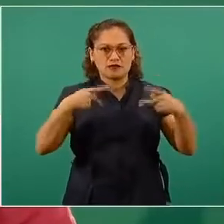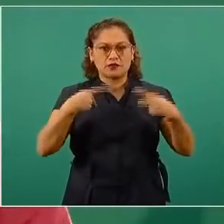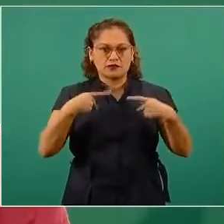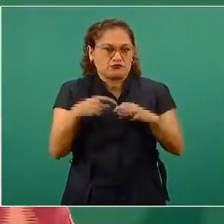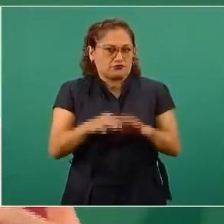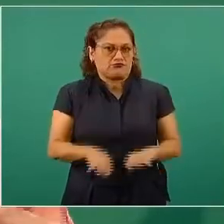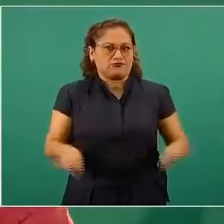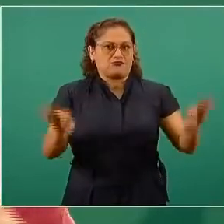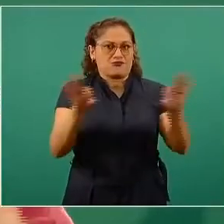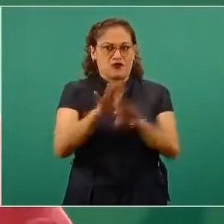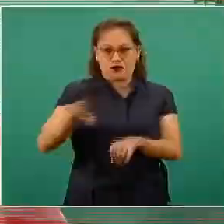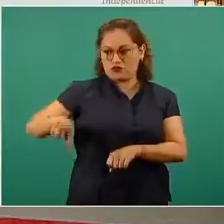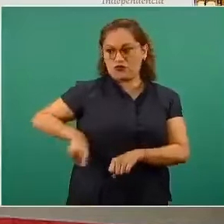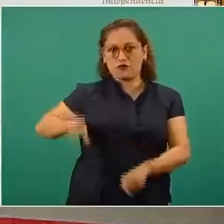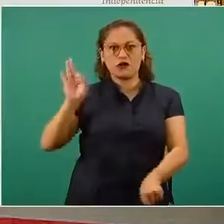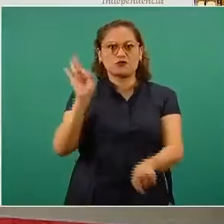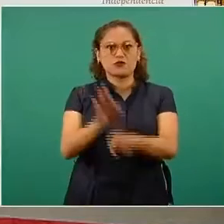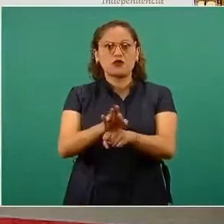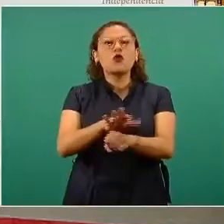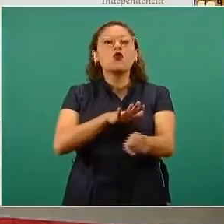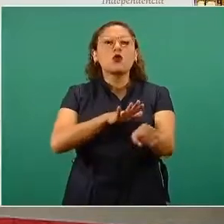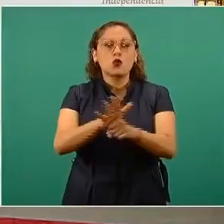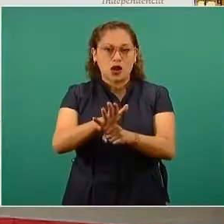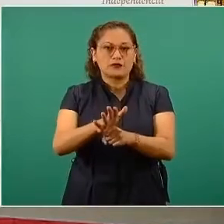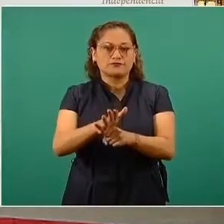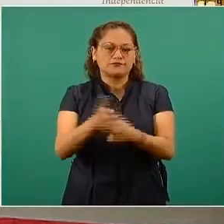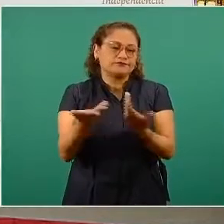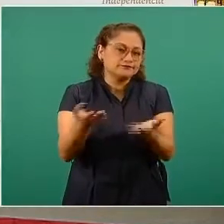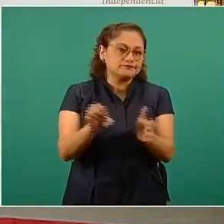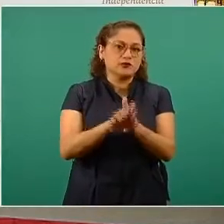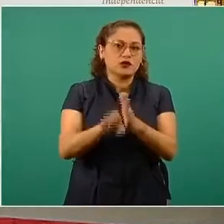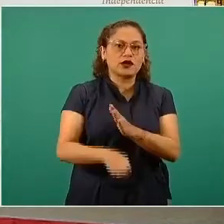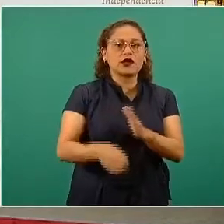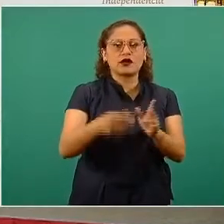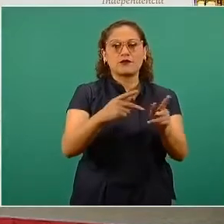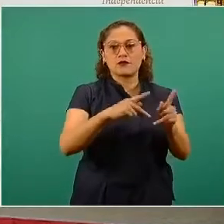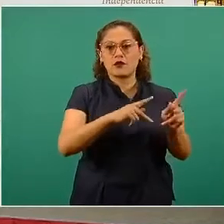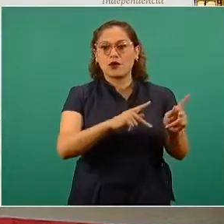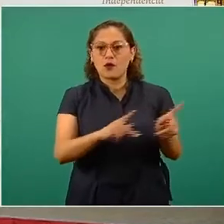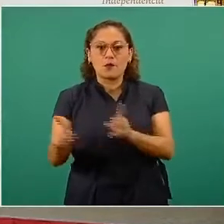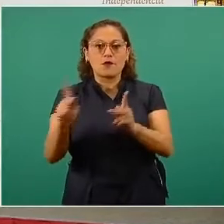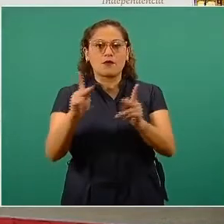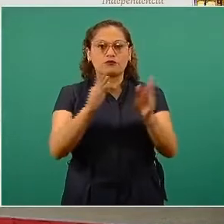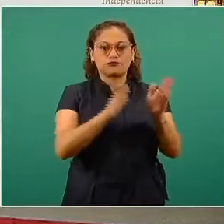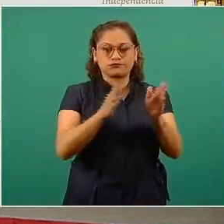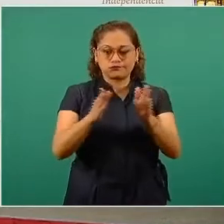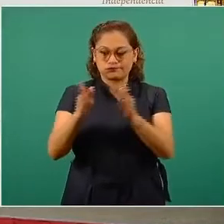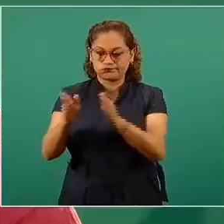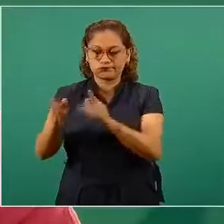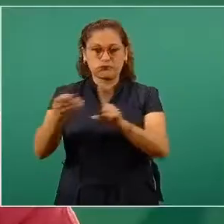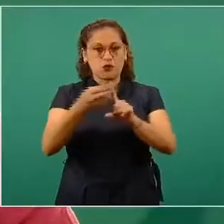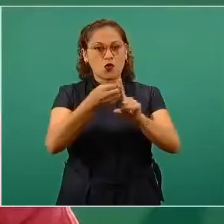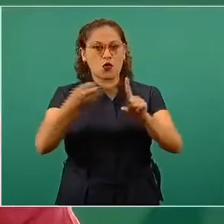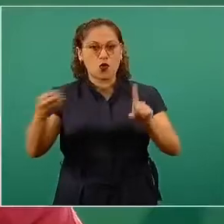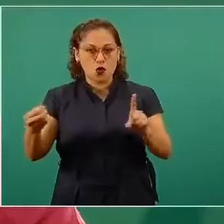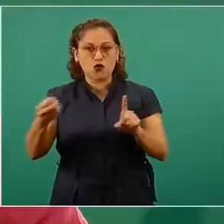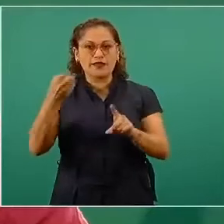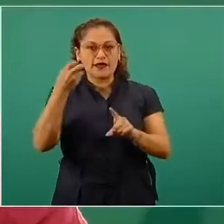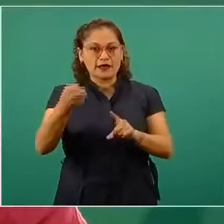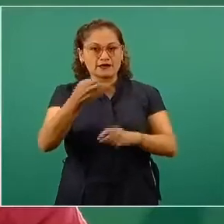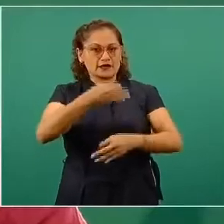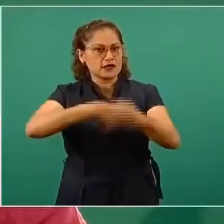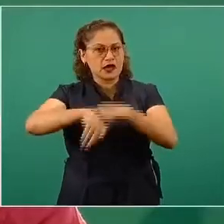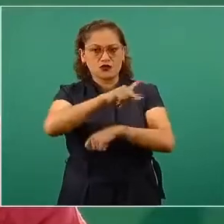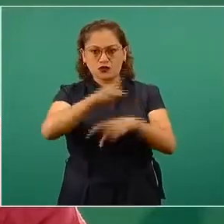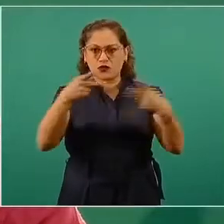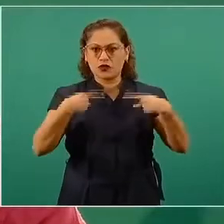Nacional, que es el mantenimiento de una operación que es de interés de todas y todas. ¿Cuál es, en el